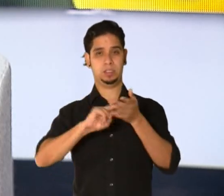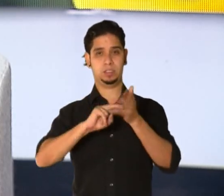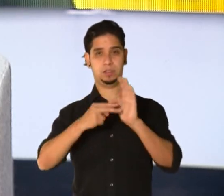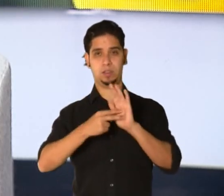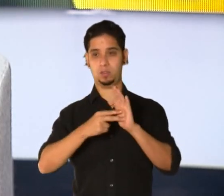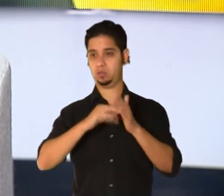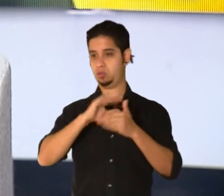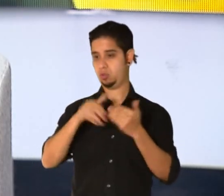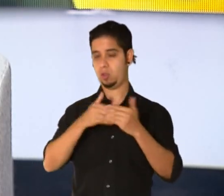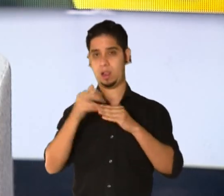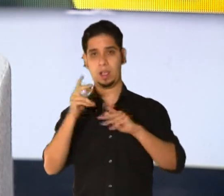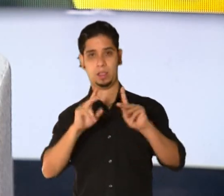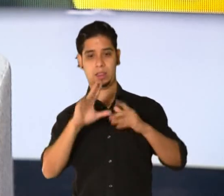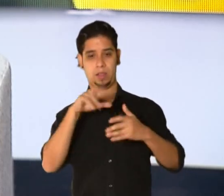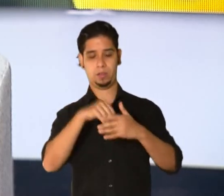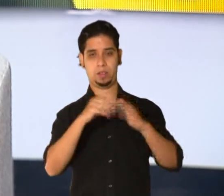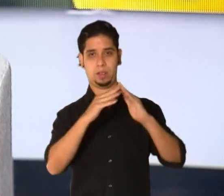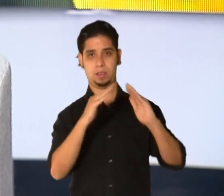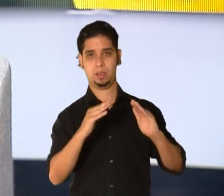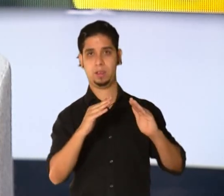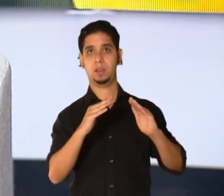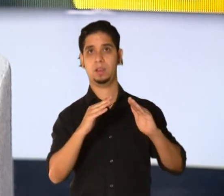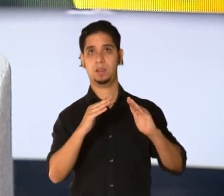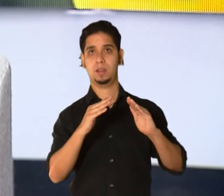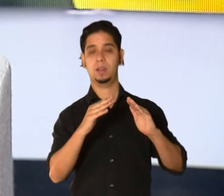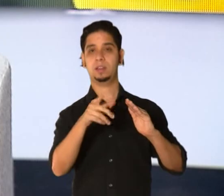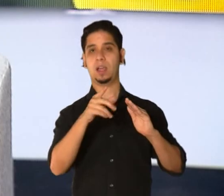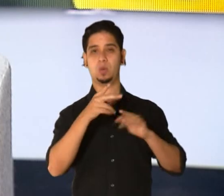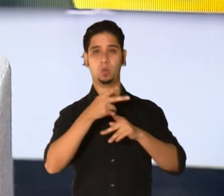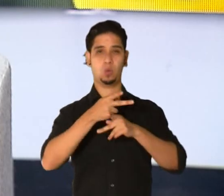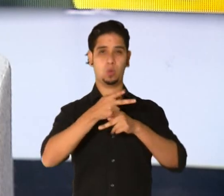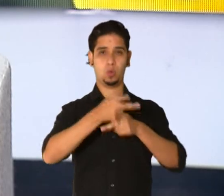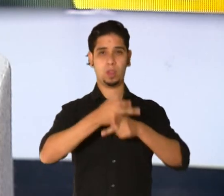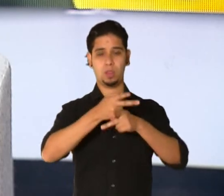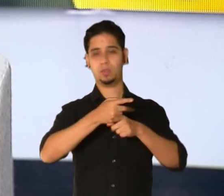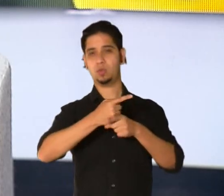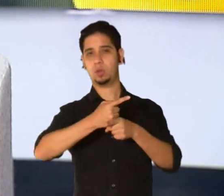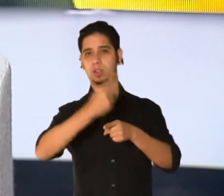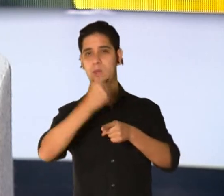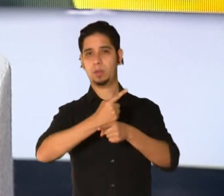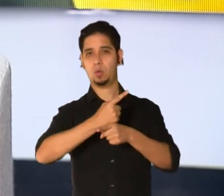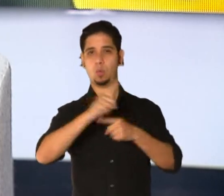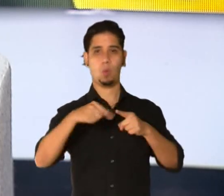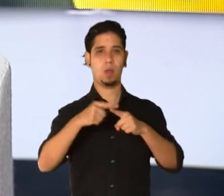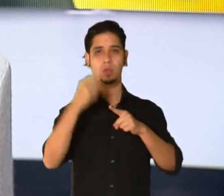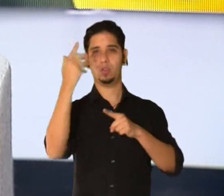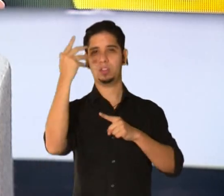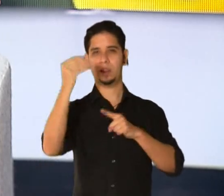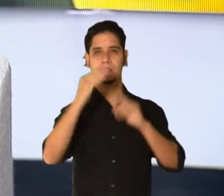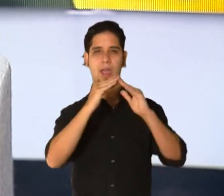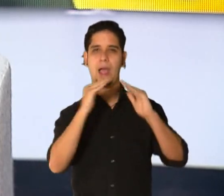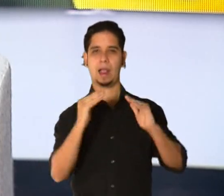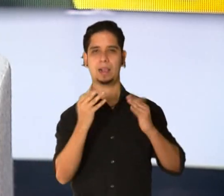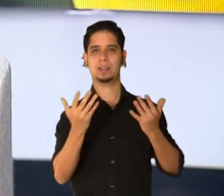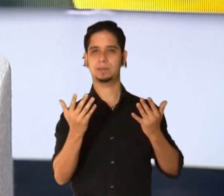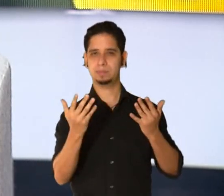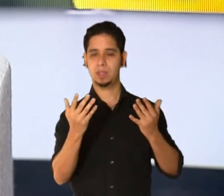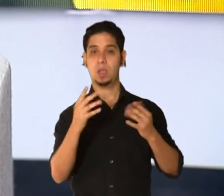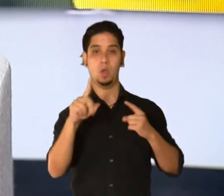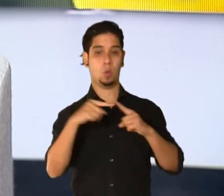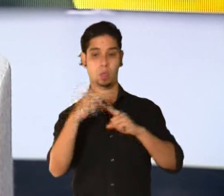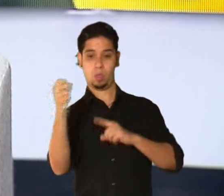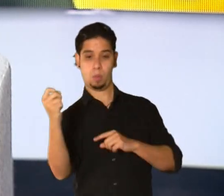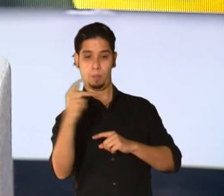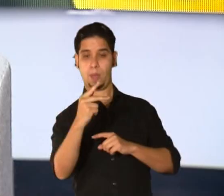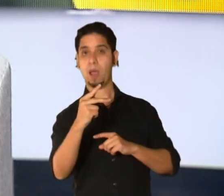personas que en esa vivienda seguramente están tomando las medidas de precaución cuando salen fuera de la vivienda y cuando regresan